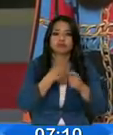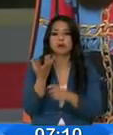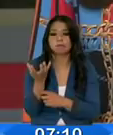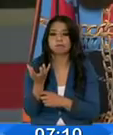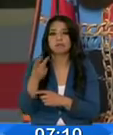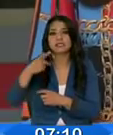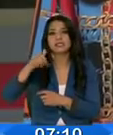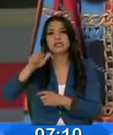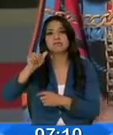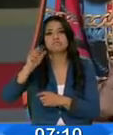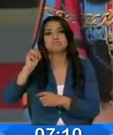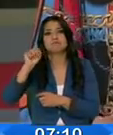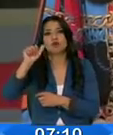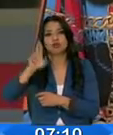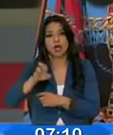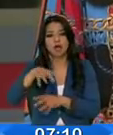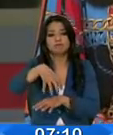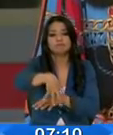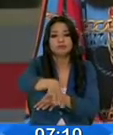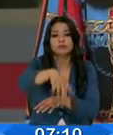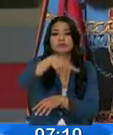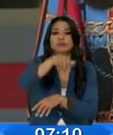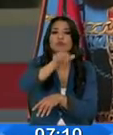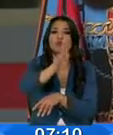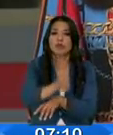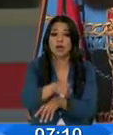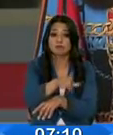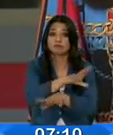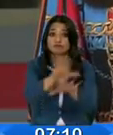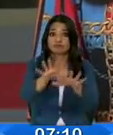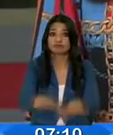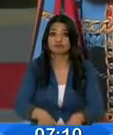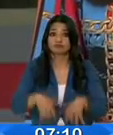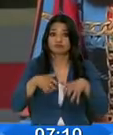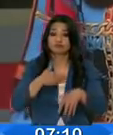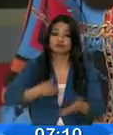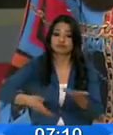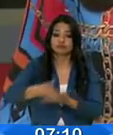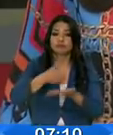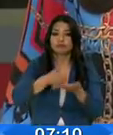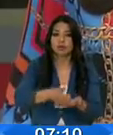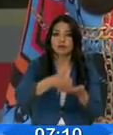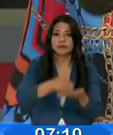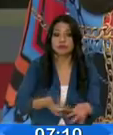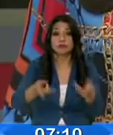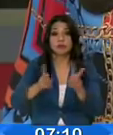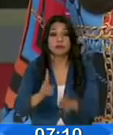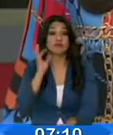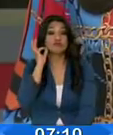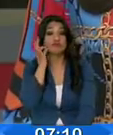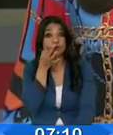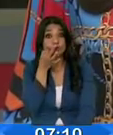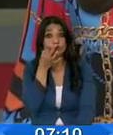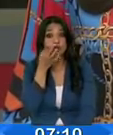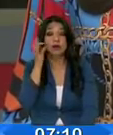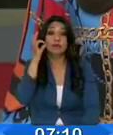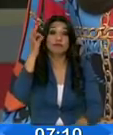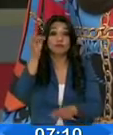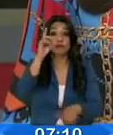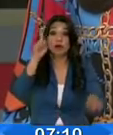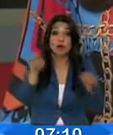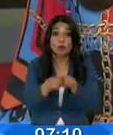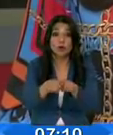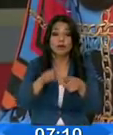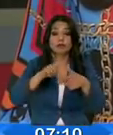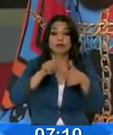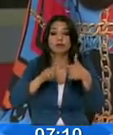de la isla Puná. El objetivo es beneficiar a los agricultores. Otra fruta que está en análisis para un futuro acuerdo de comercialización